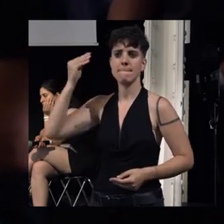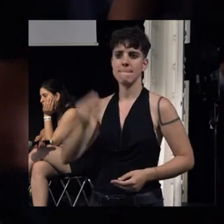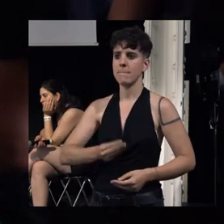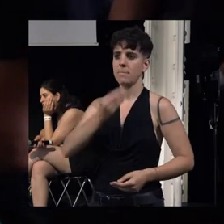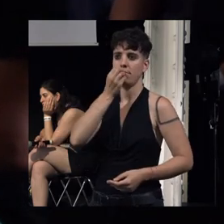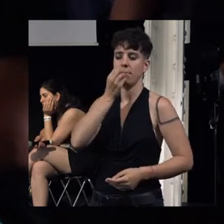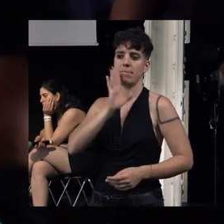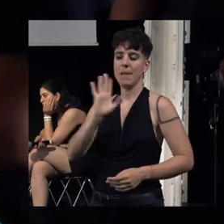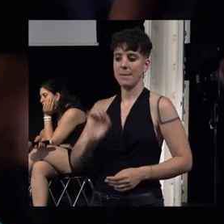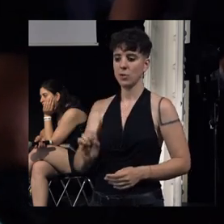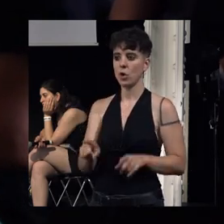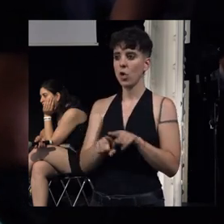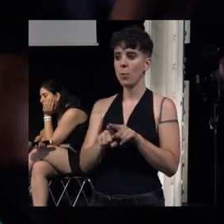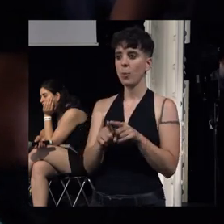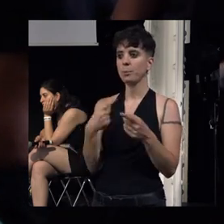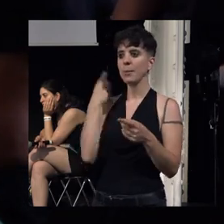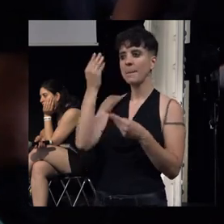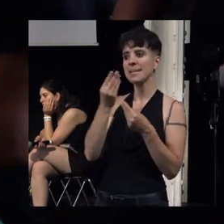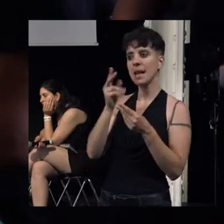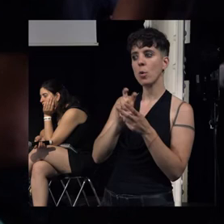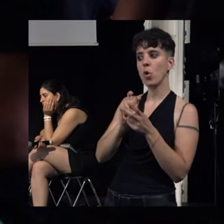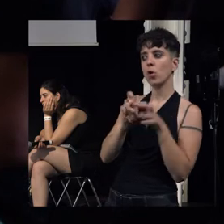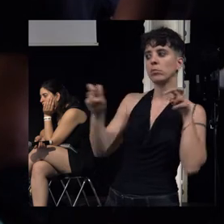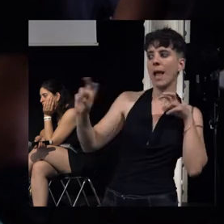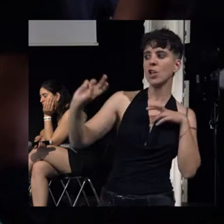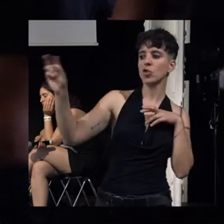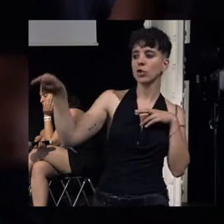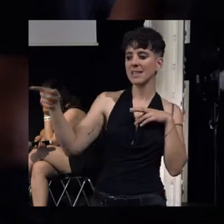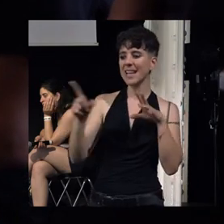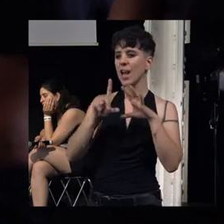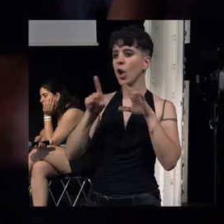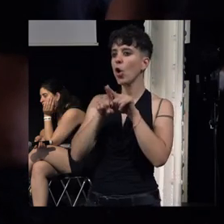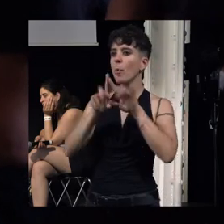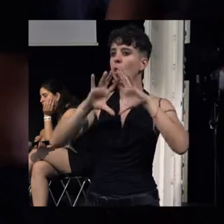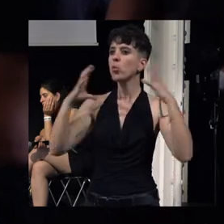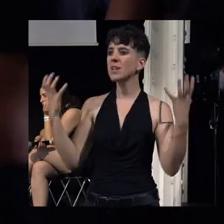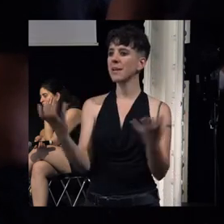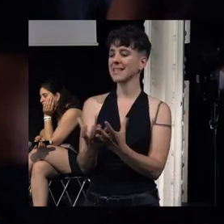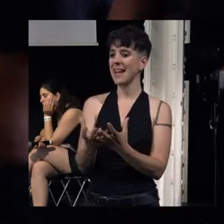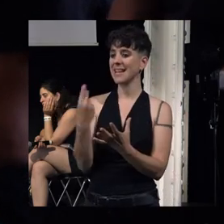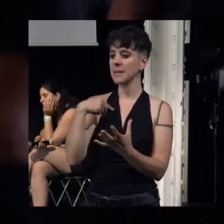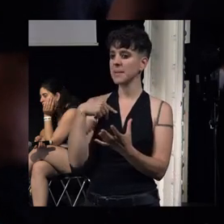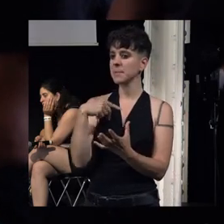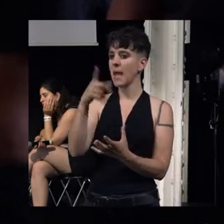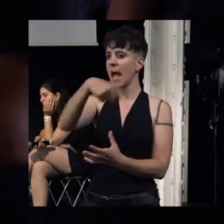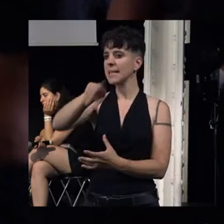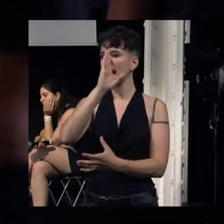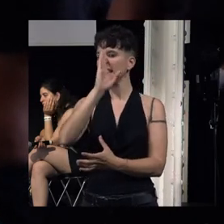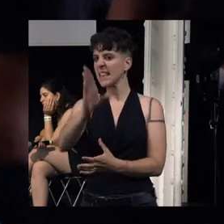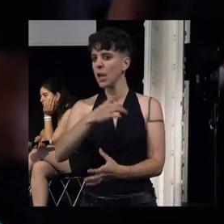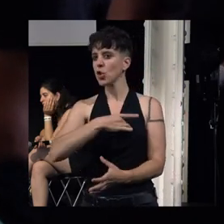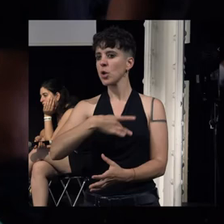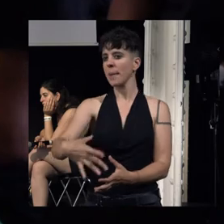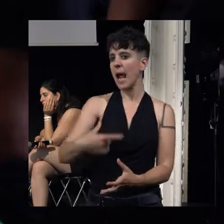las otras en ese espejo, ¿no? Y como universales, ¿qué tienen que aprender de nosotras esta panda de heteros, blancos,